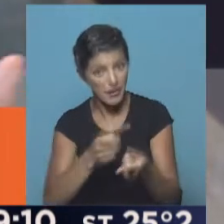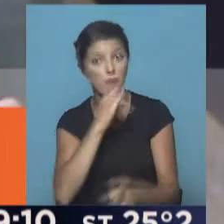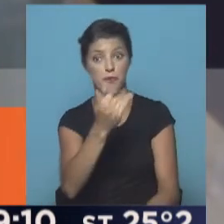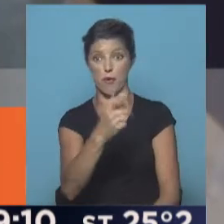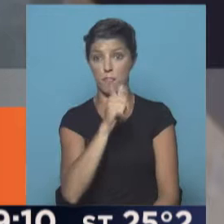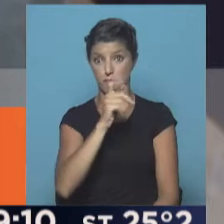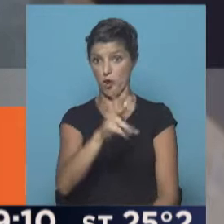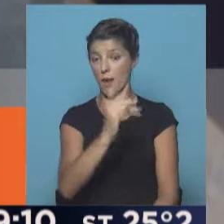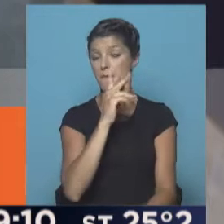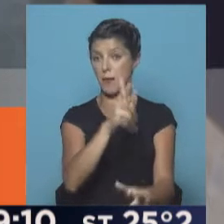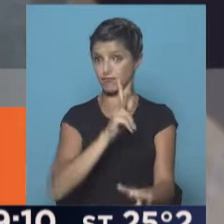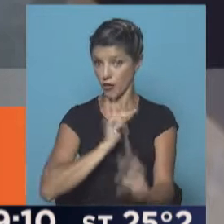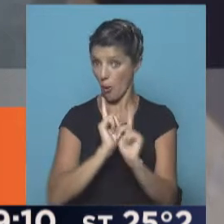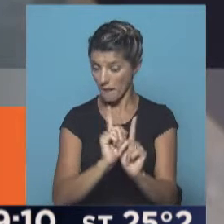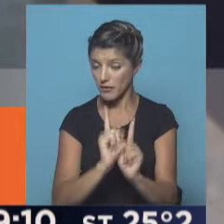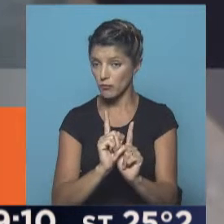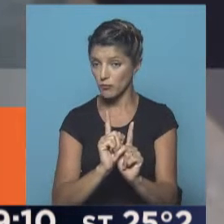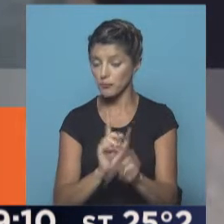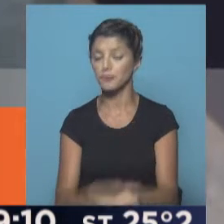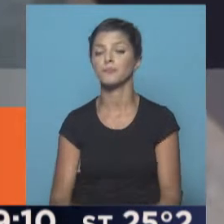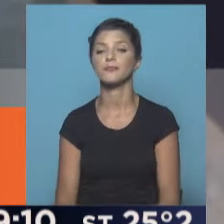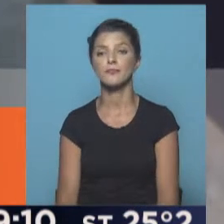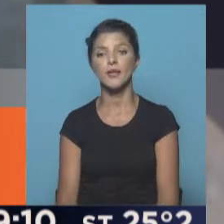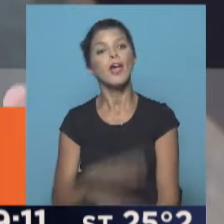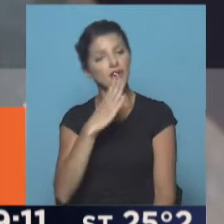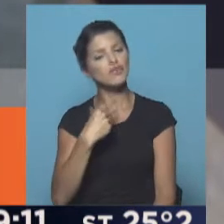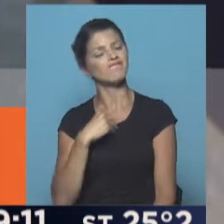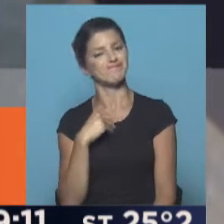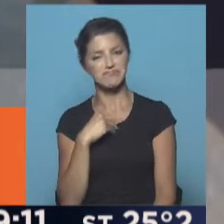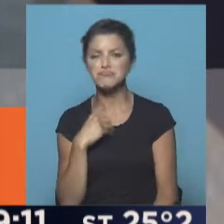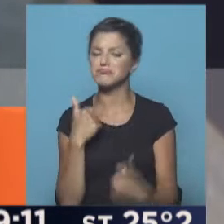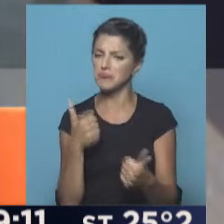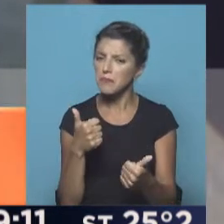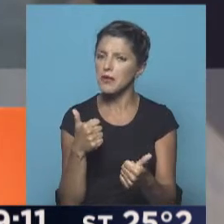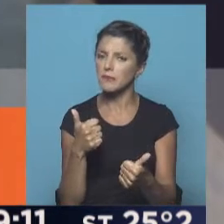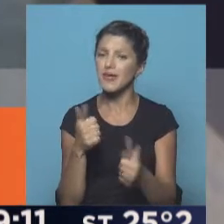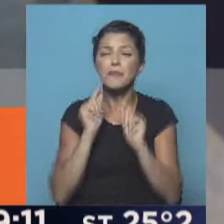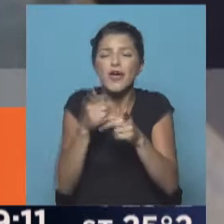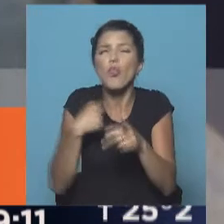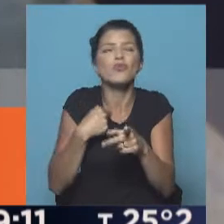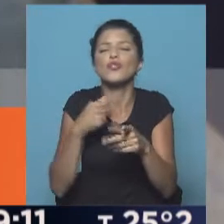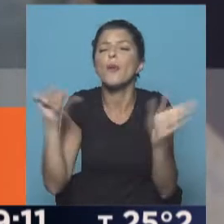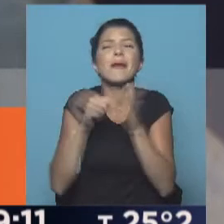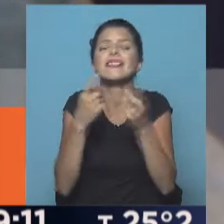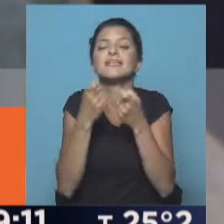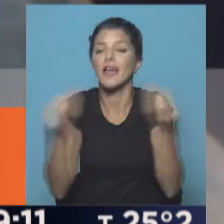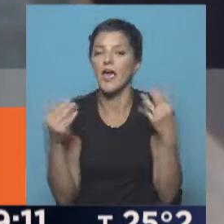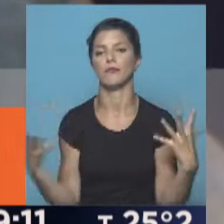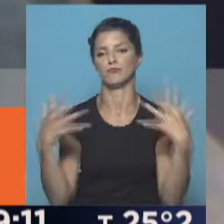directamente. Y eso me alentó. Eso es lo que el país necesita.